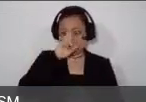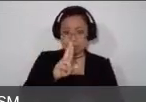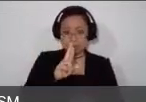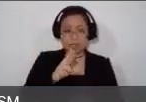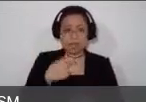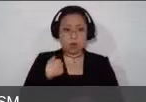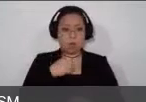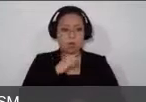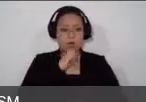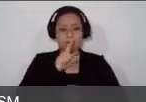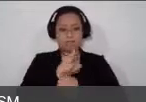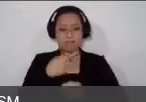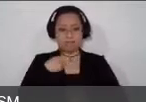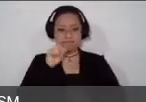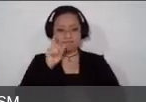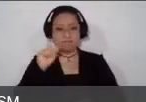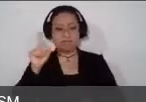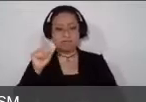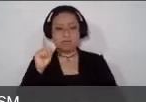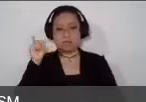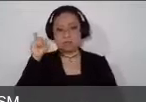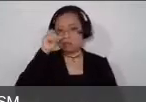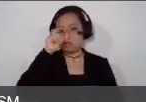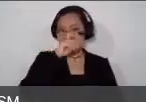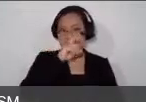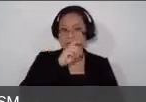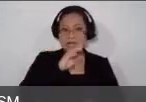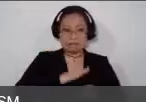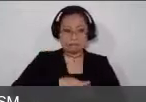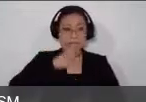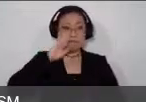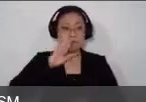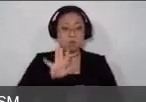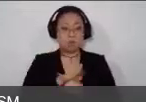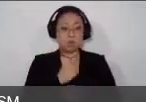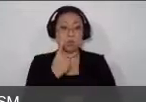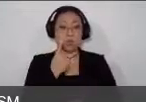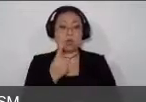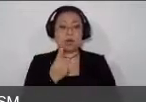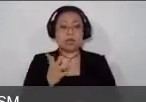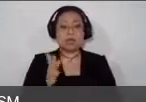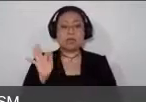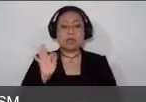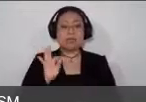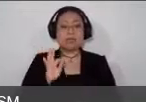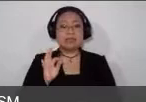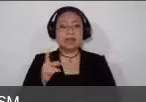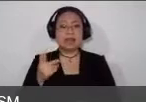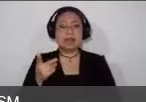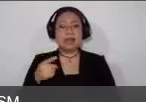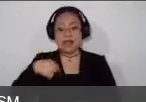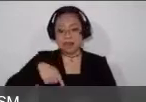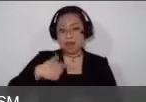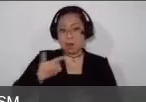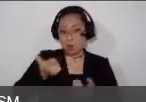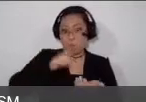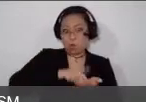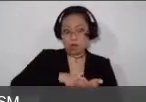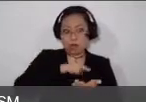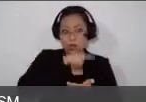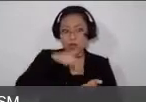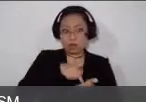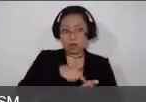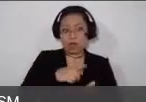era complicado y más con estos cirujanos y más en esta planta que siempre salía